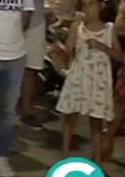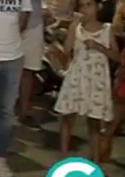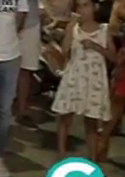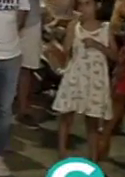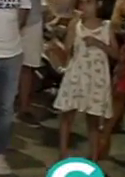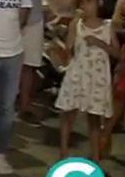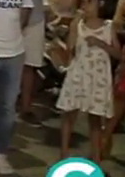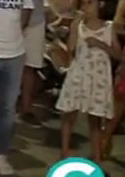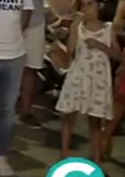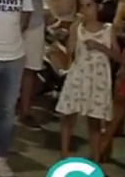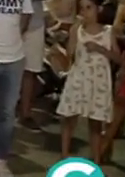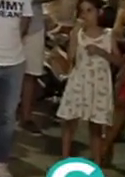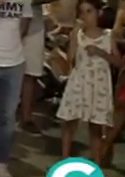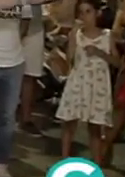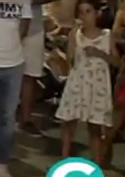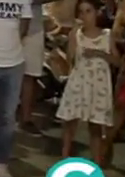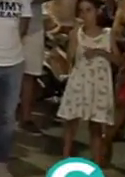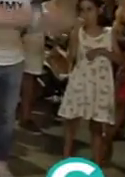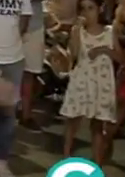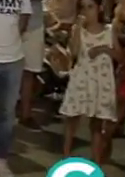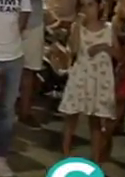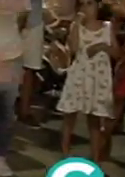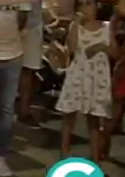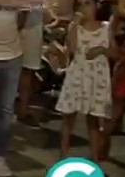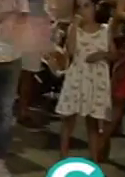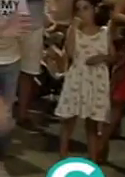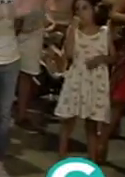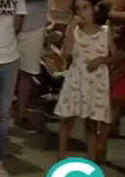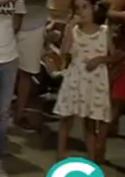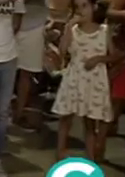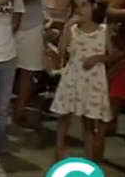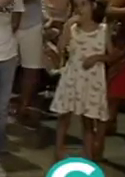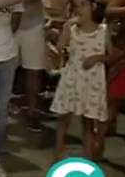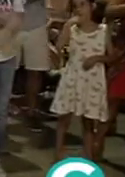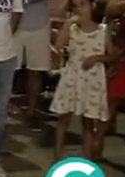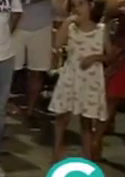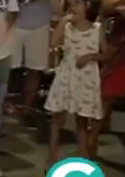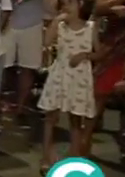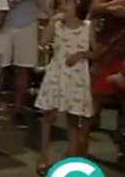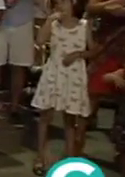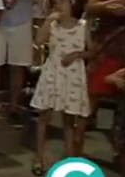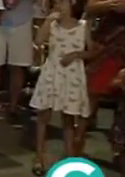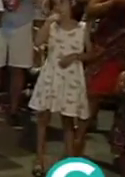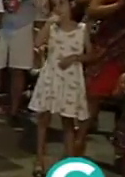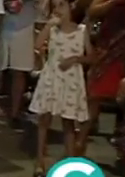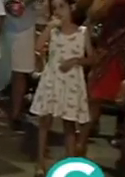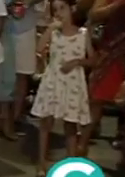imaginar. La llave tercera la tiene el que quiera entrar sin